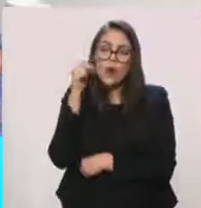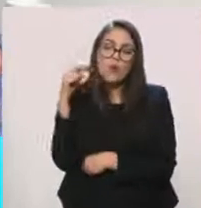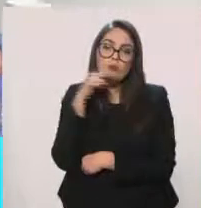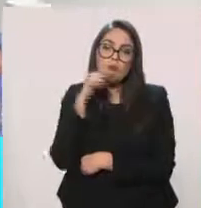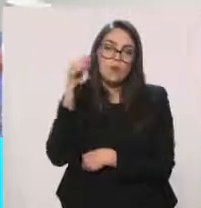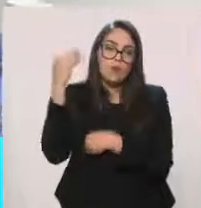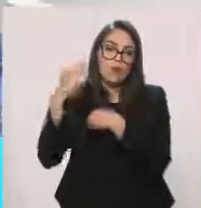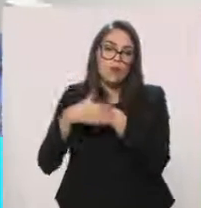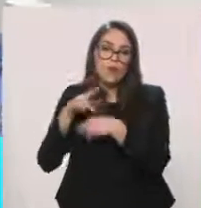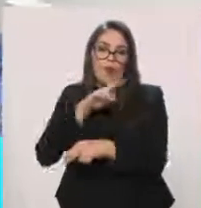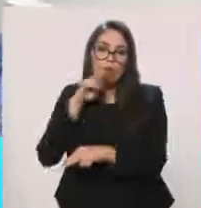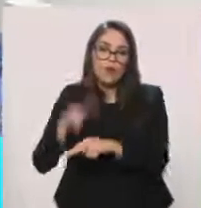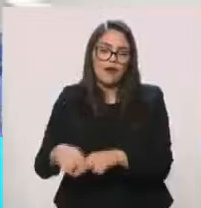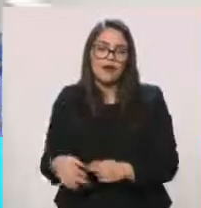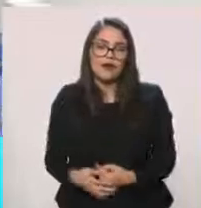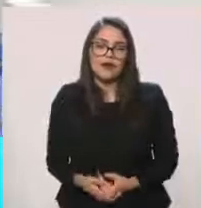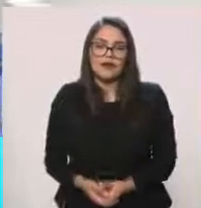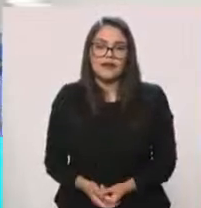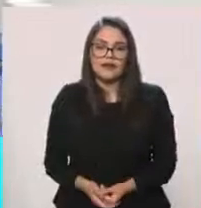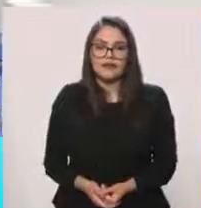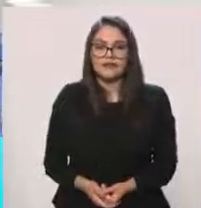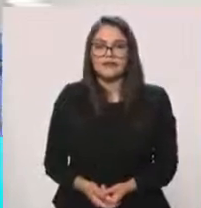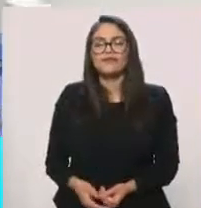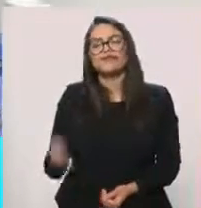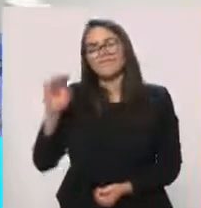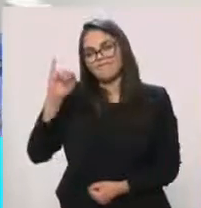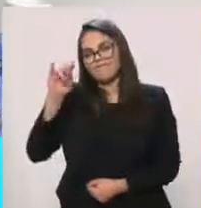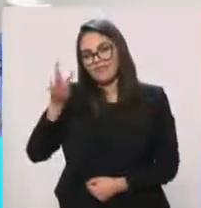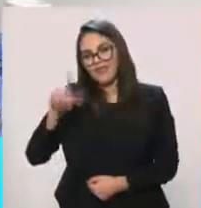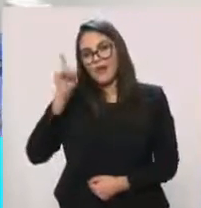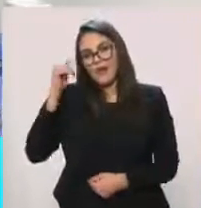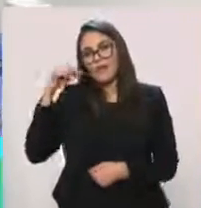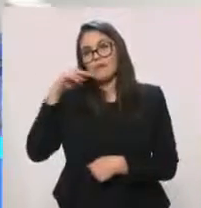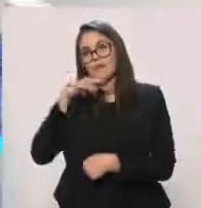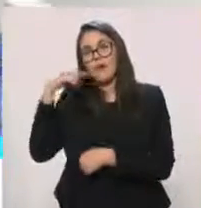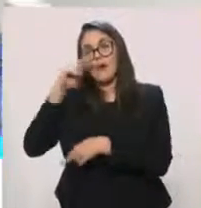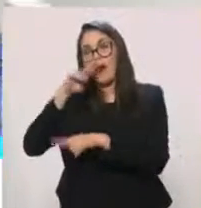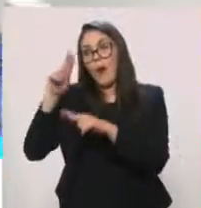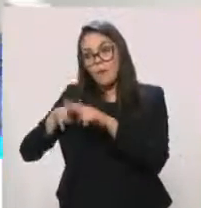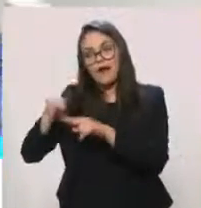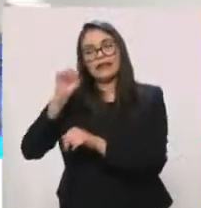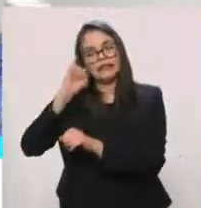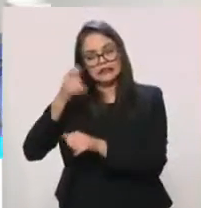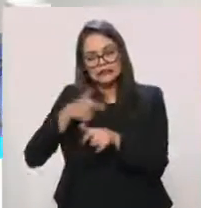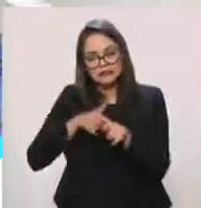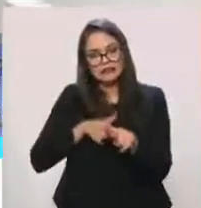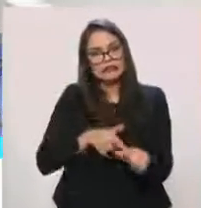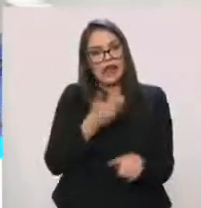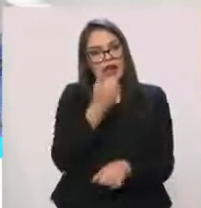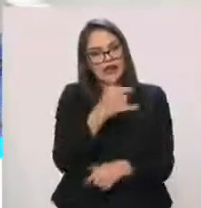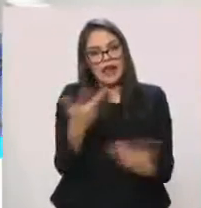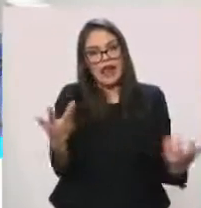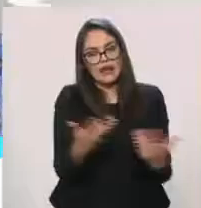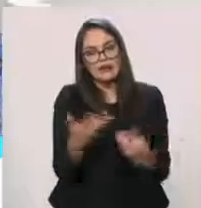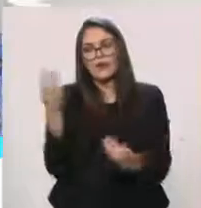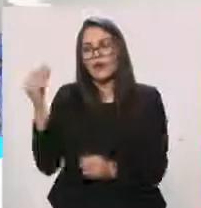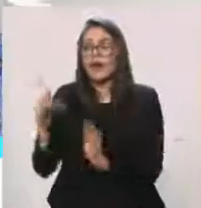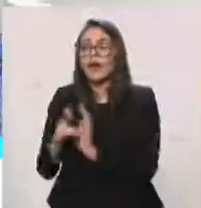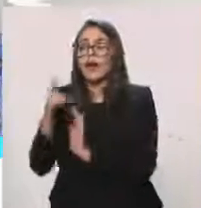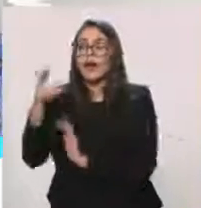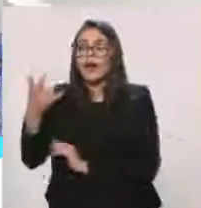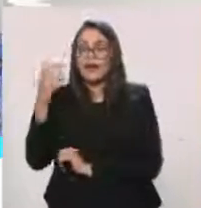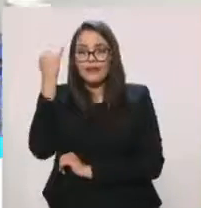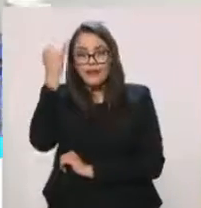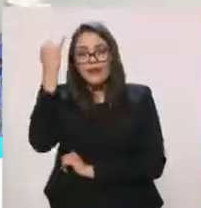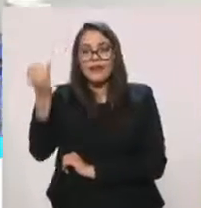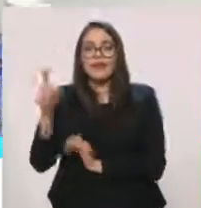esté bien. Pues así será una vez que todo vuelva a la normalidad. Muchísimas gracias, Andrea Ramos, colaboradora de la iniciativa Comida para Héroes. Le repetimos la